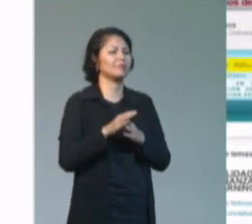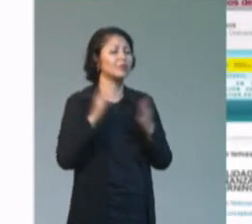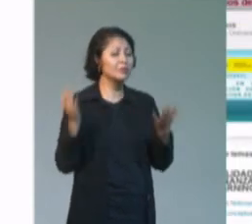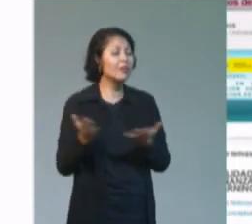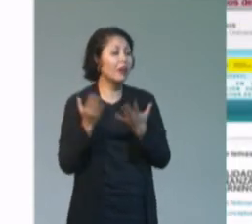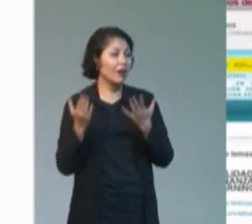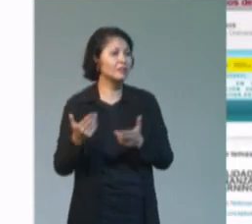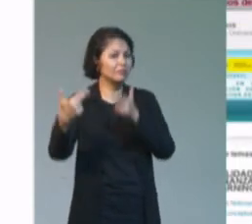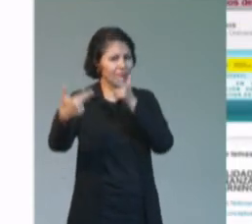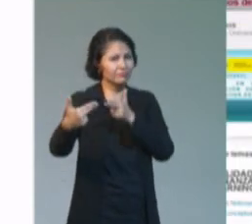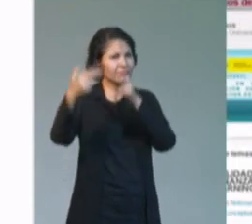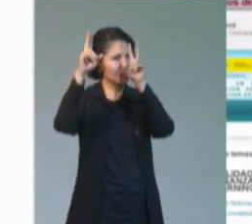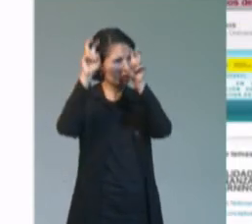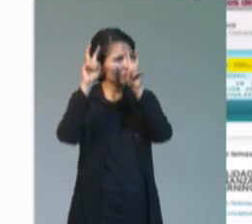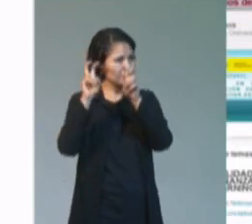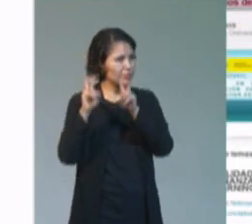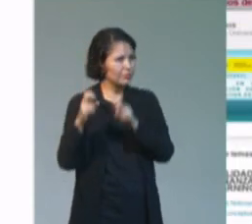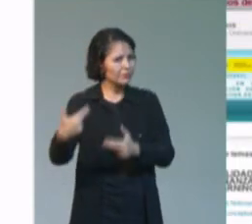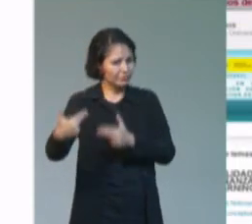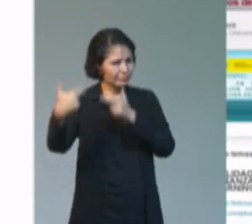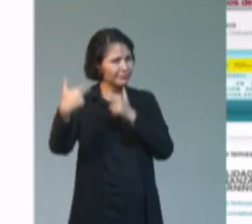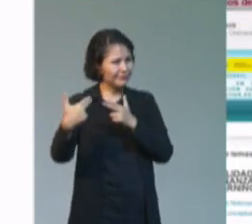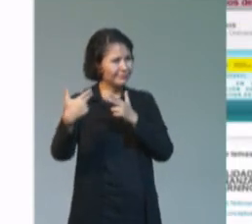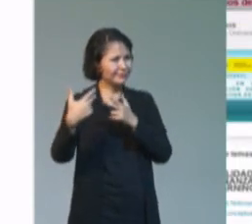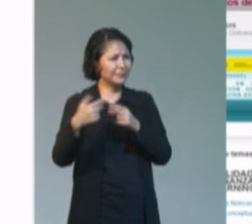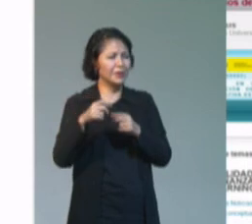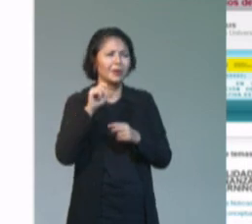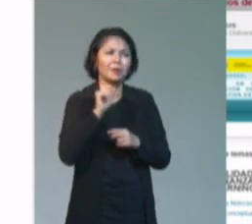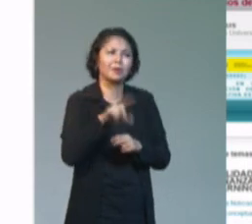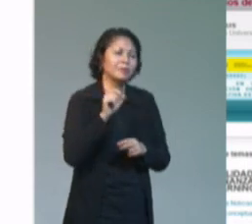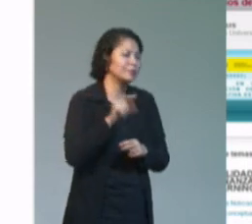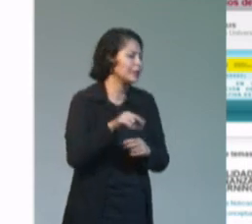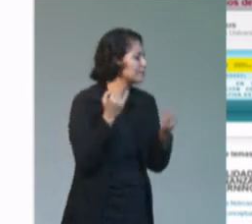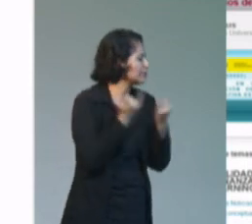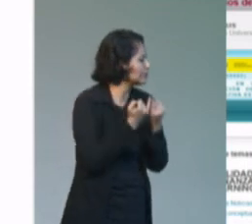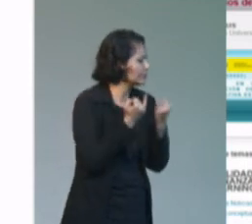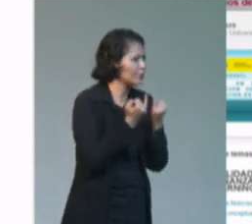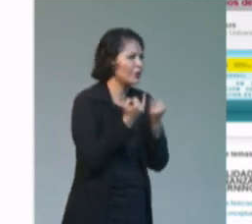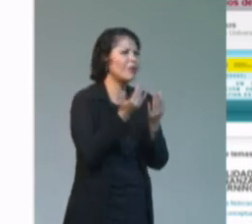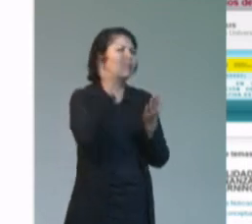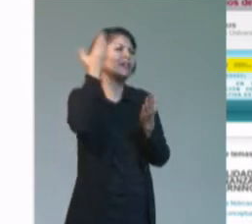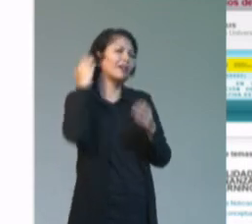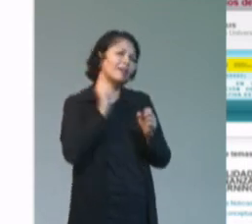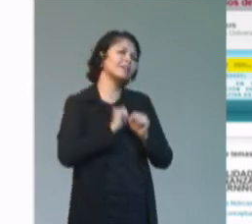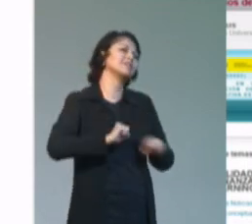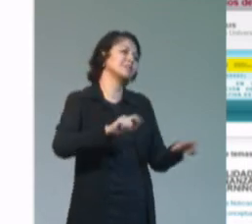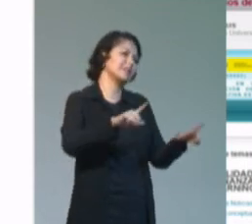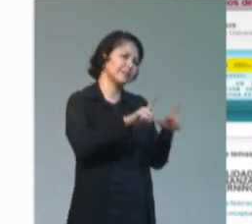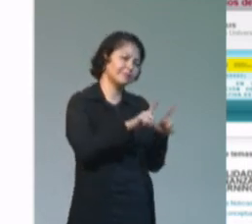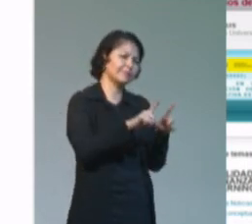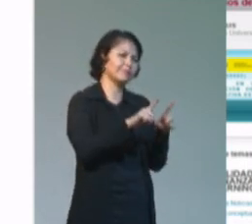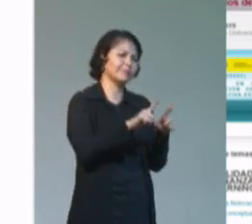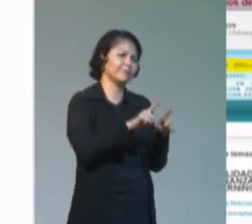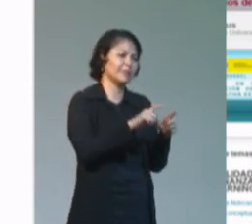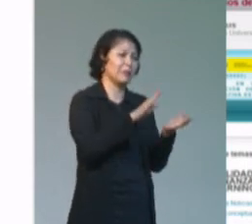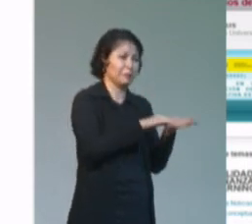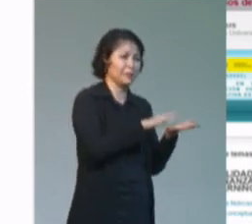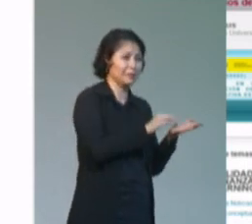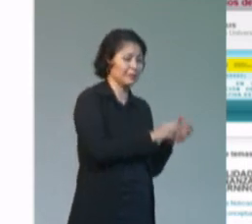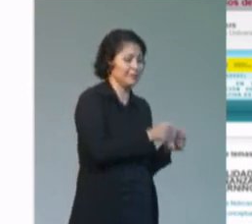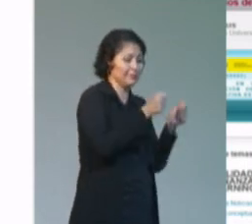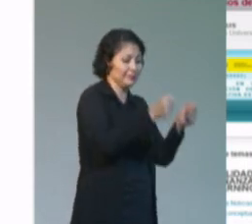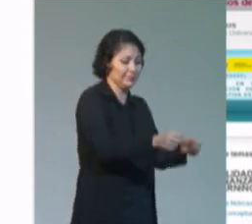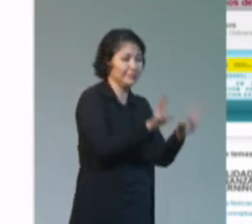virtual lo mismo que nosotros hacíamos en la formación puramente presencial trasladábamos unos documentos el